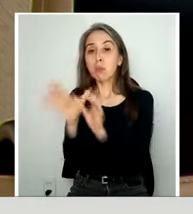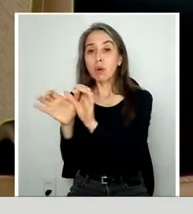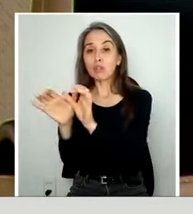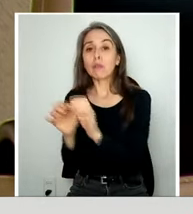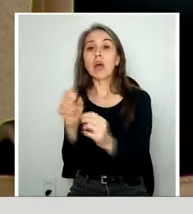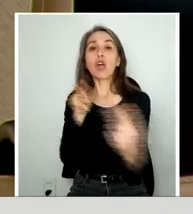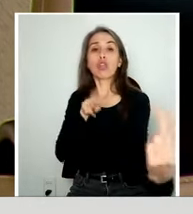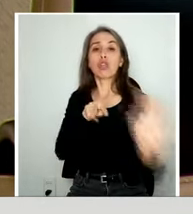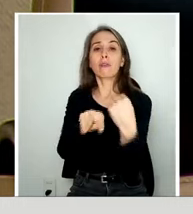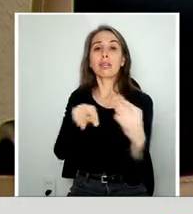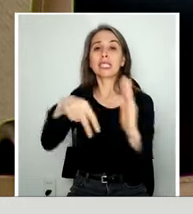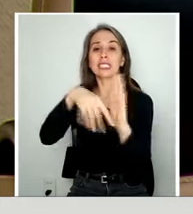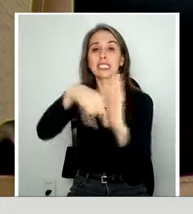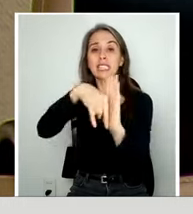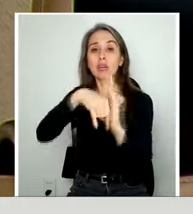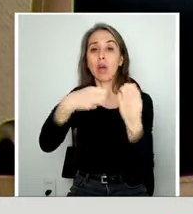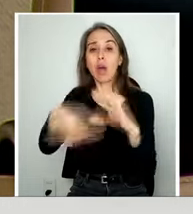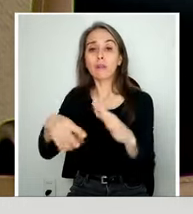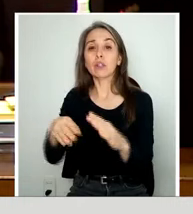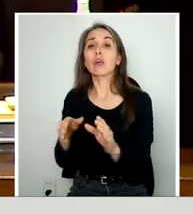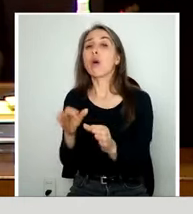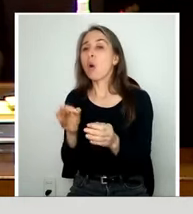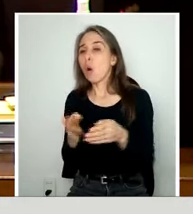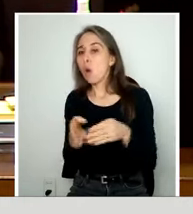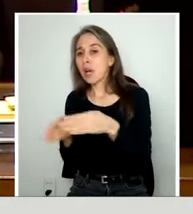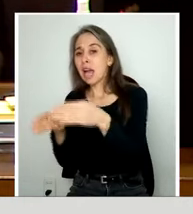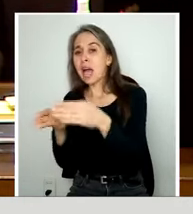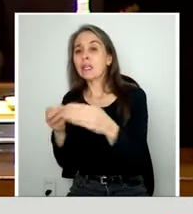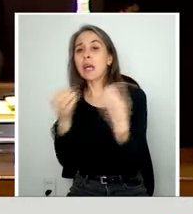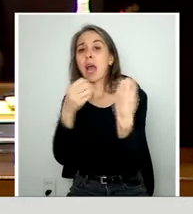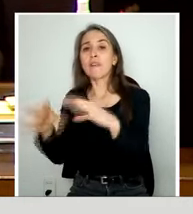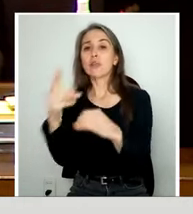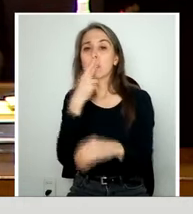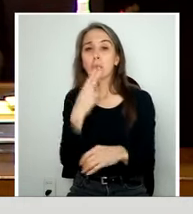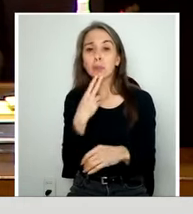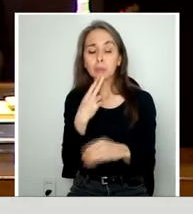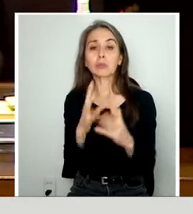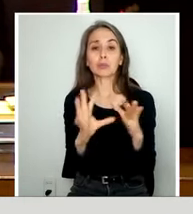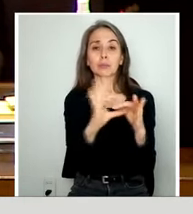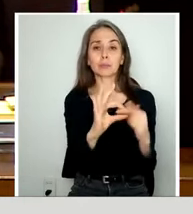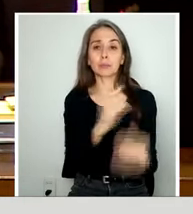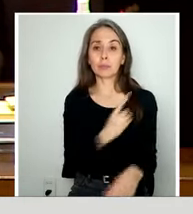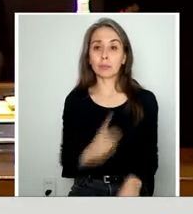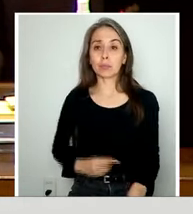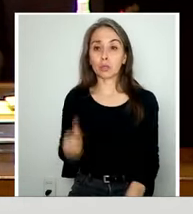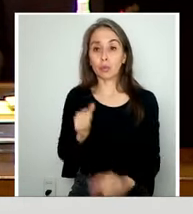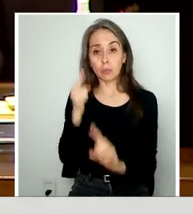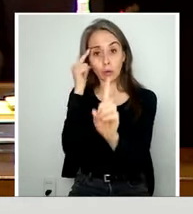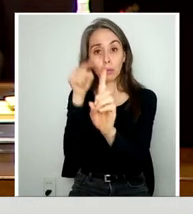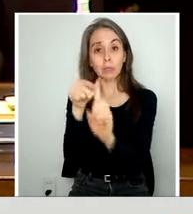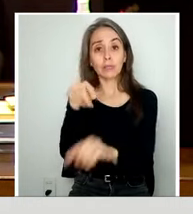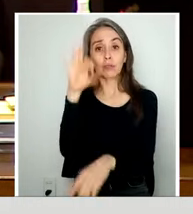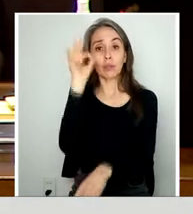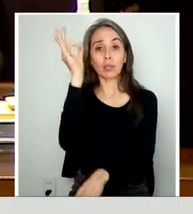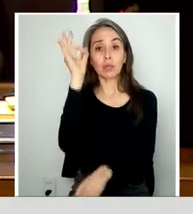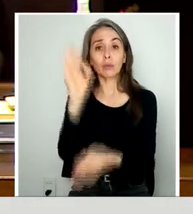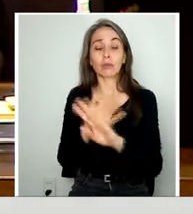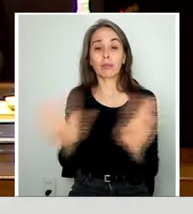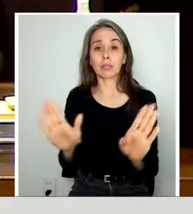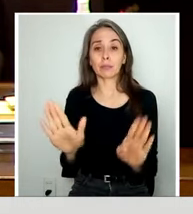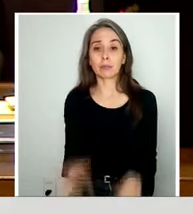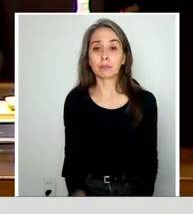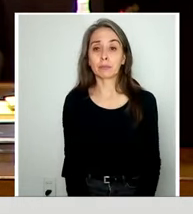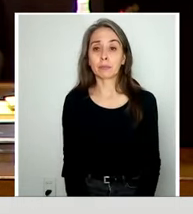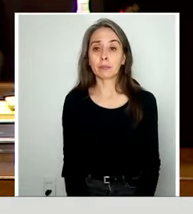o calle varas en Puerto montt he dicho presidente Muchas gracias gracias diputado habiéndose cumplido el objeto de la sesión